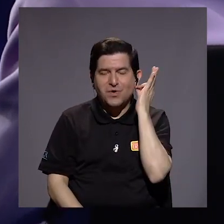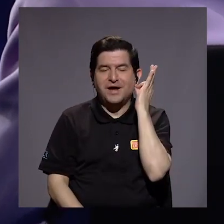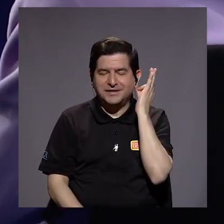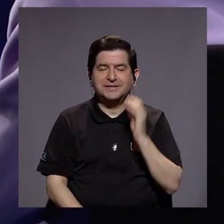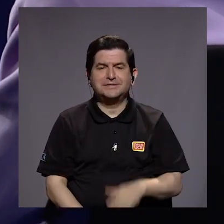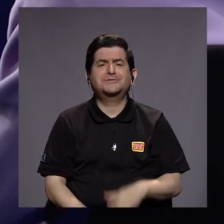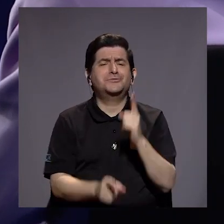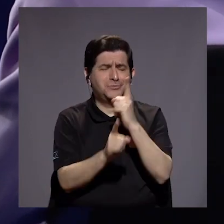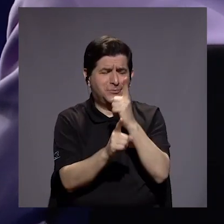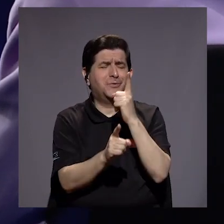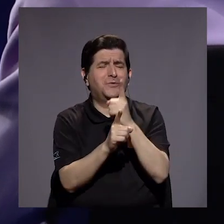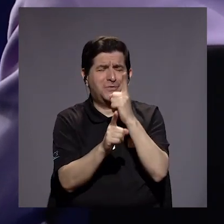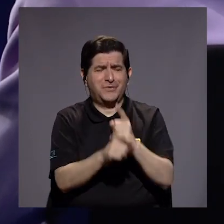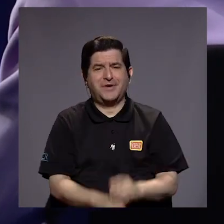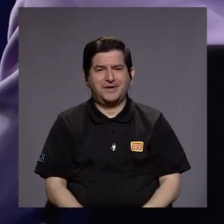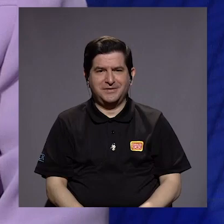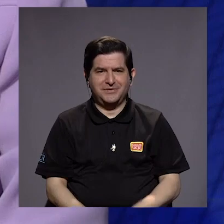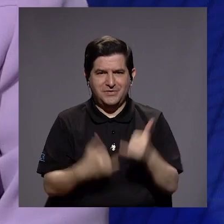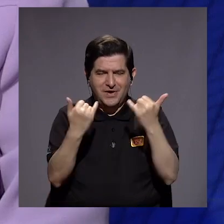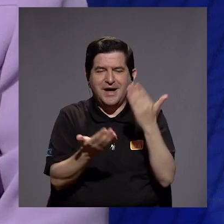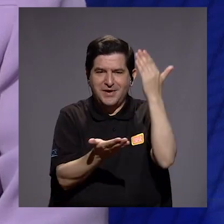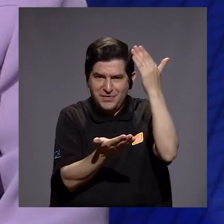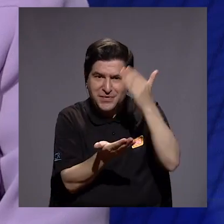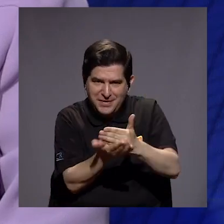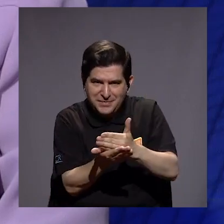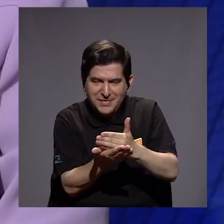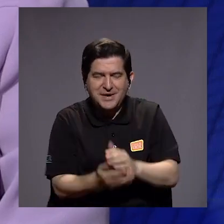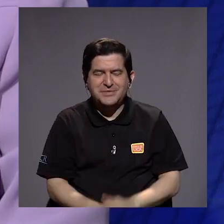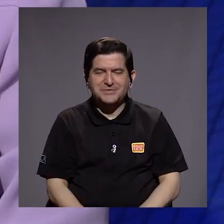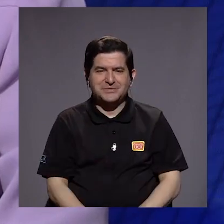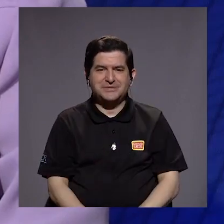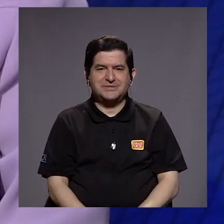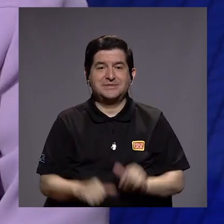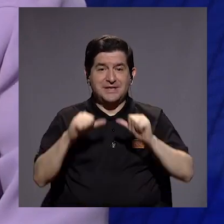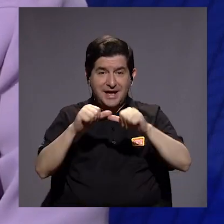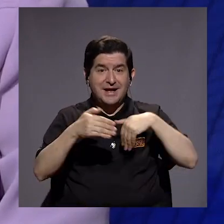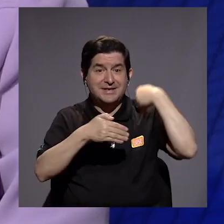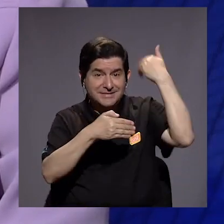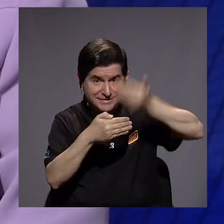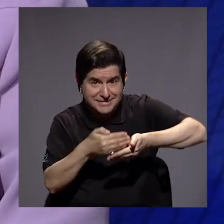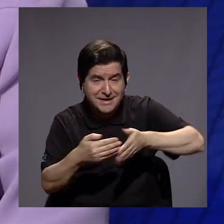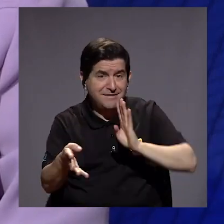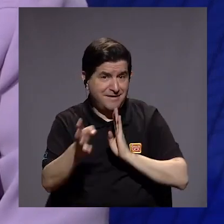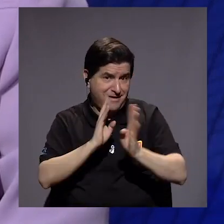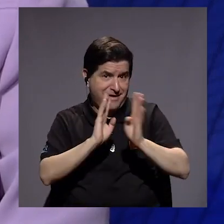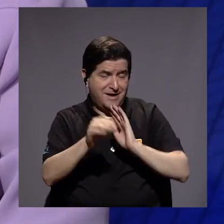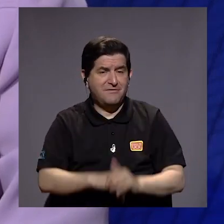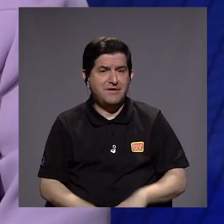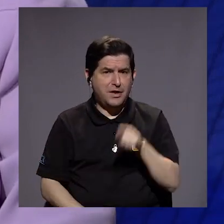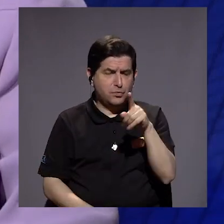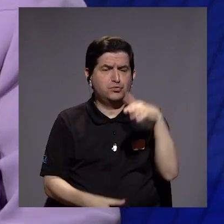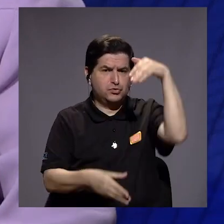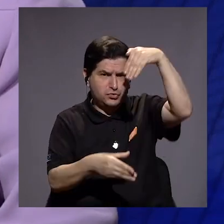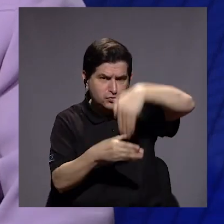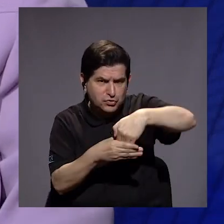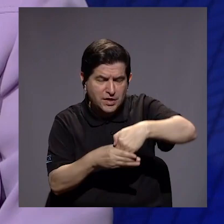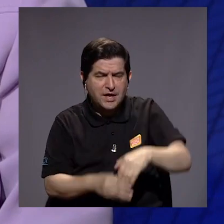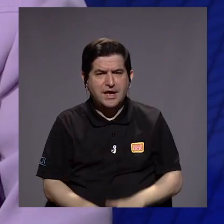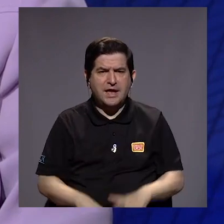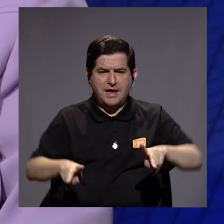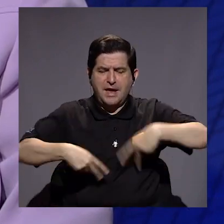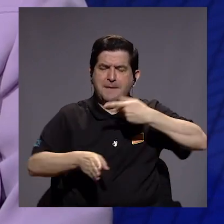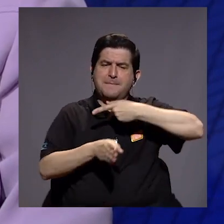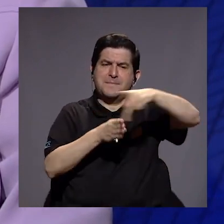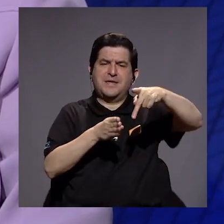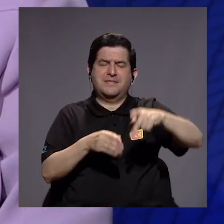de la mujer, ¿verdad? Así es. Vamos a ir a un corte, doña Dora, y cuando regresemos hablaremos de su incursión en la